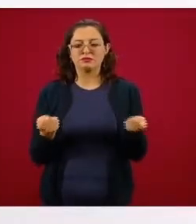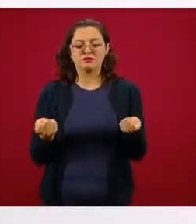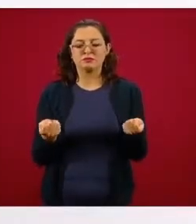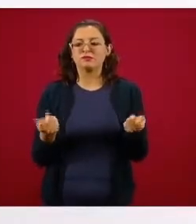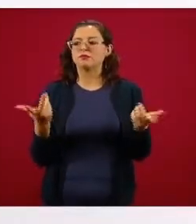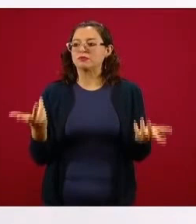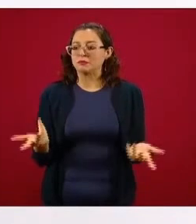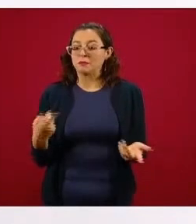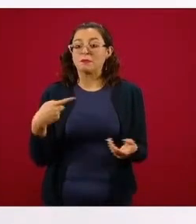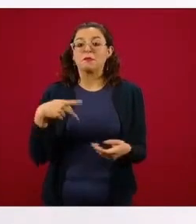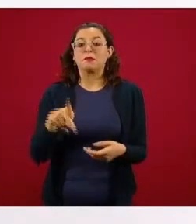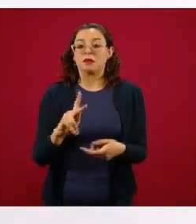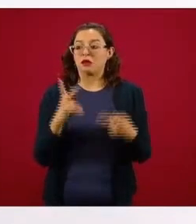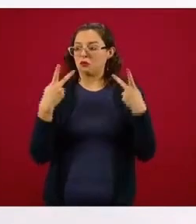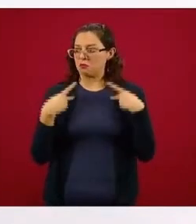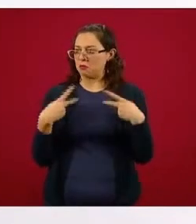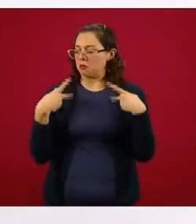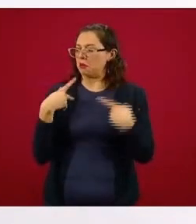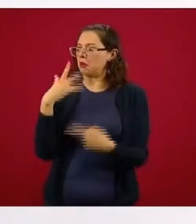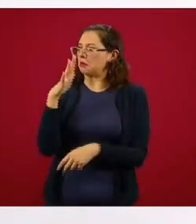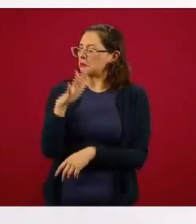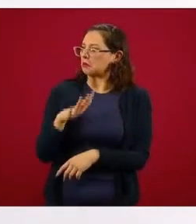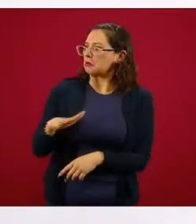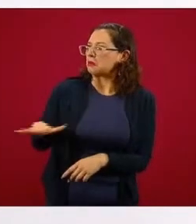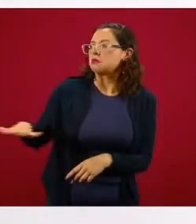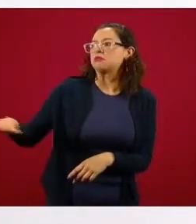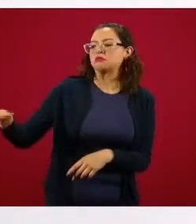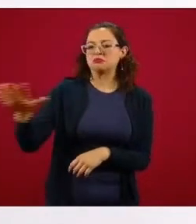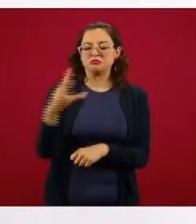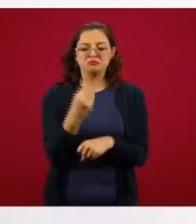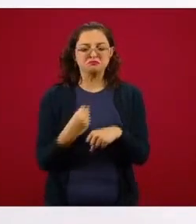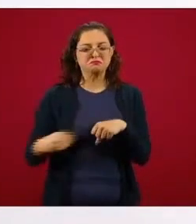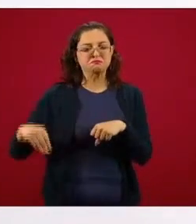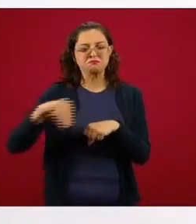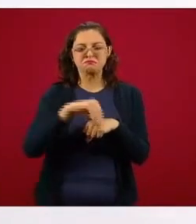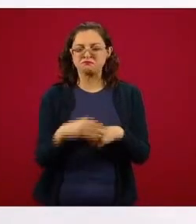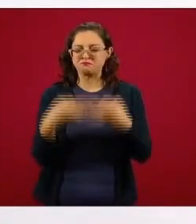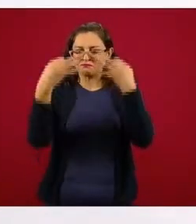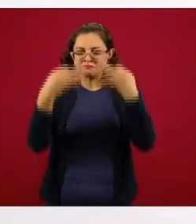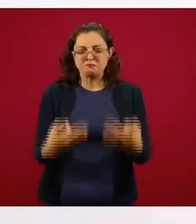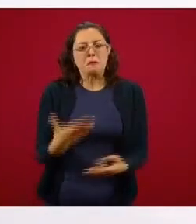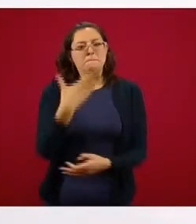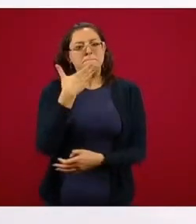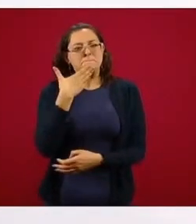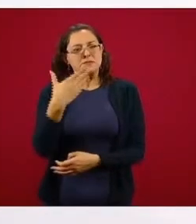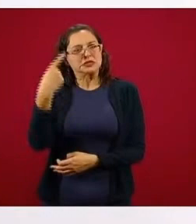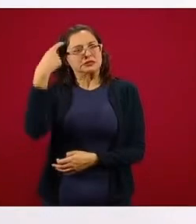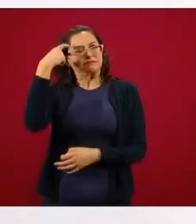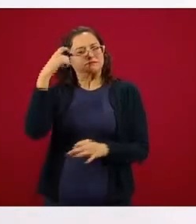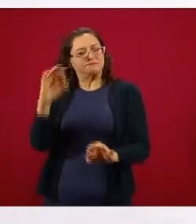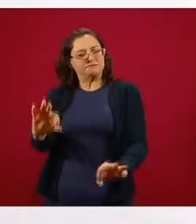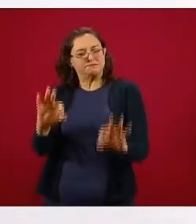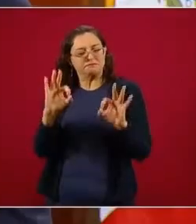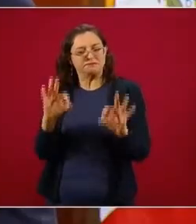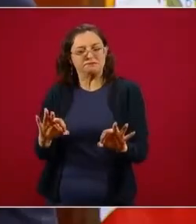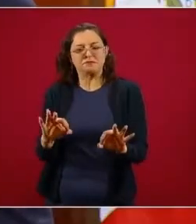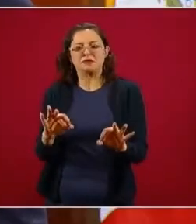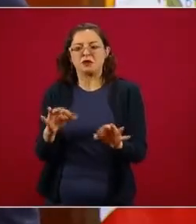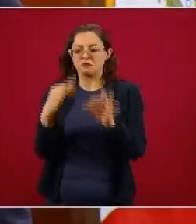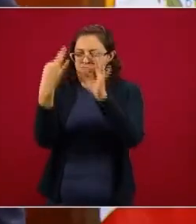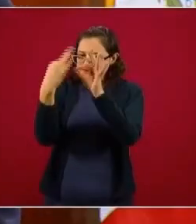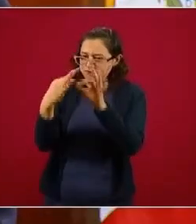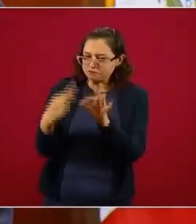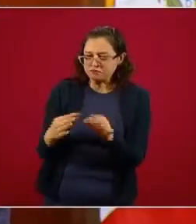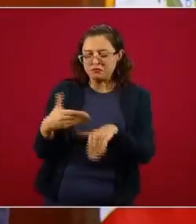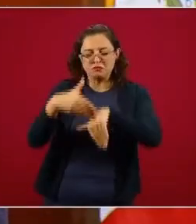que en su gran mayoría se ha comportado de manera ejemplar, con sensatez, disciplina